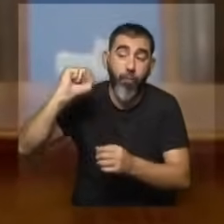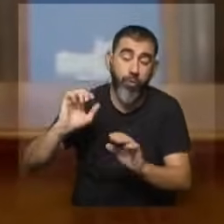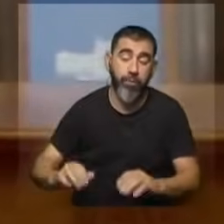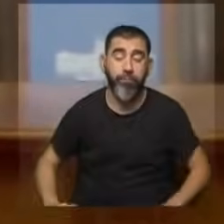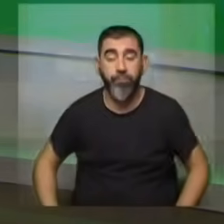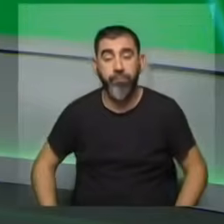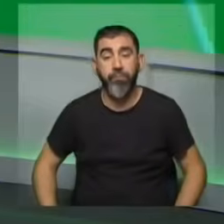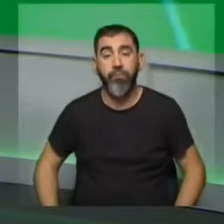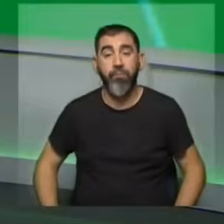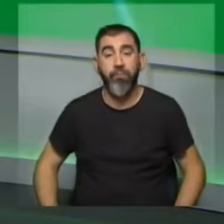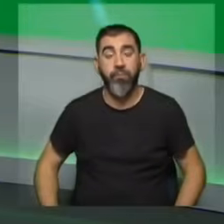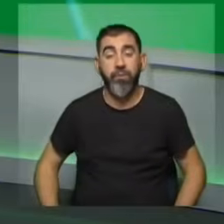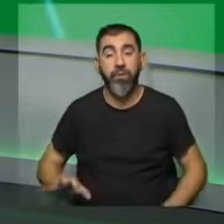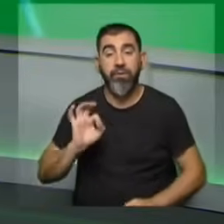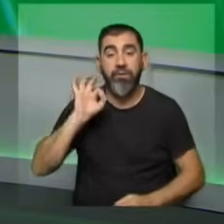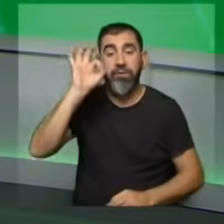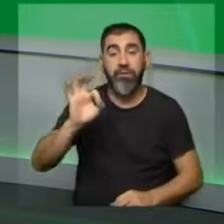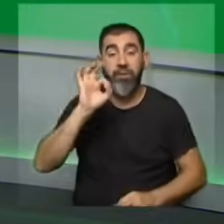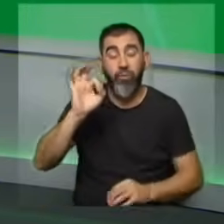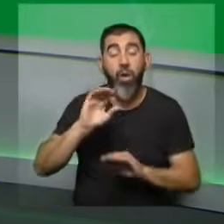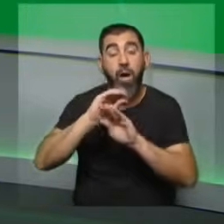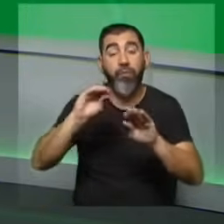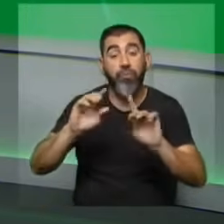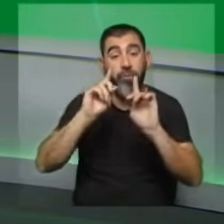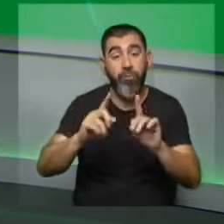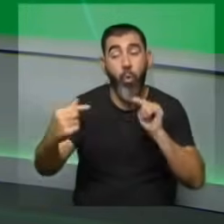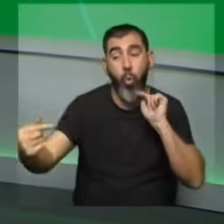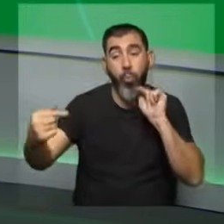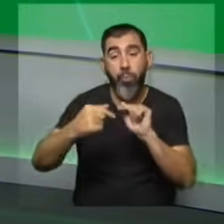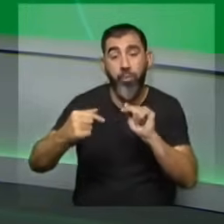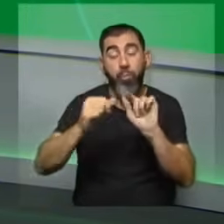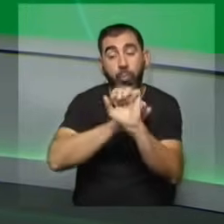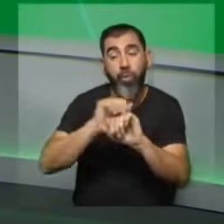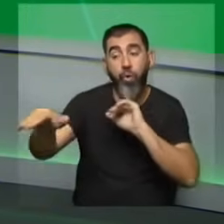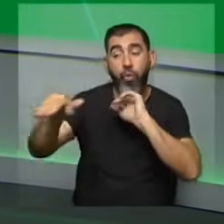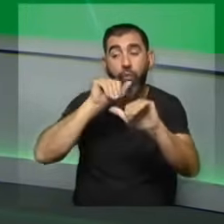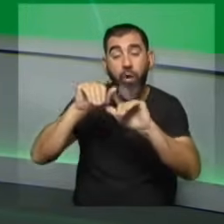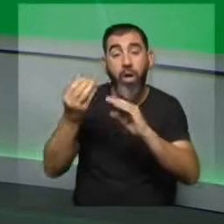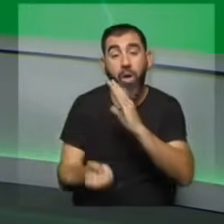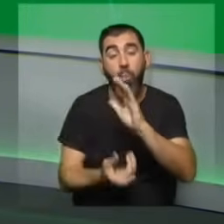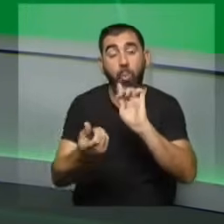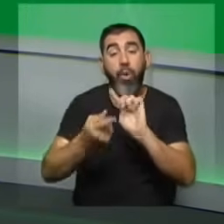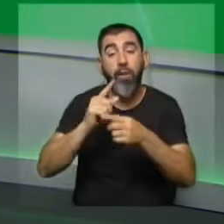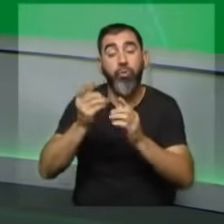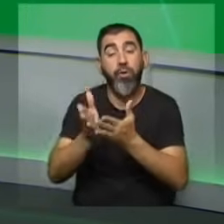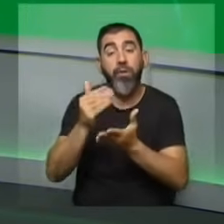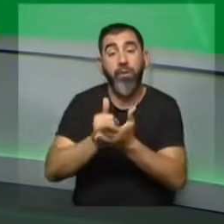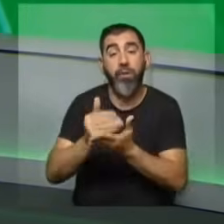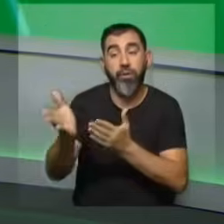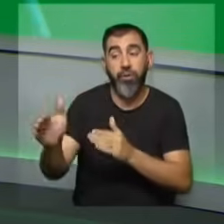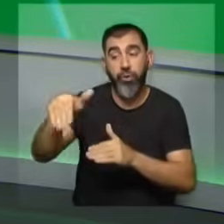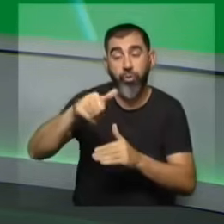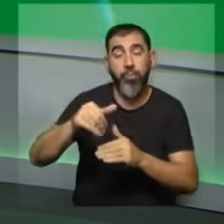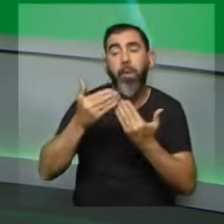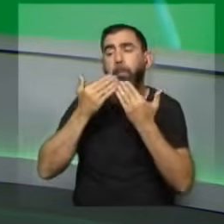cumplimiento el senador Daniel calani anunció además que la oposición tiene previsto convocar al nuevo canciller de la República Omar paganini